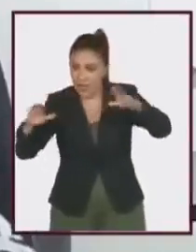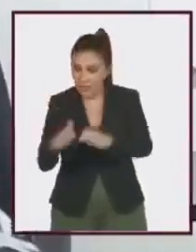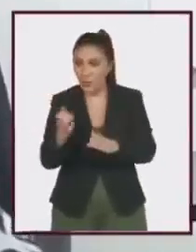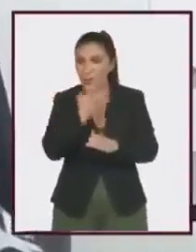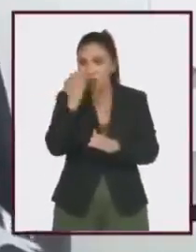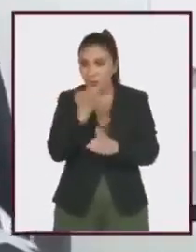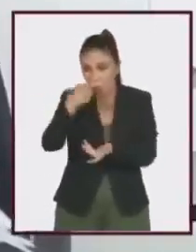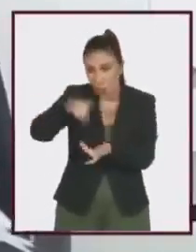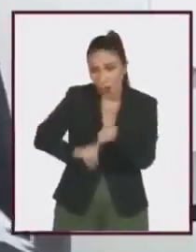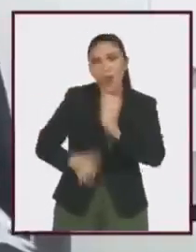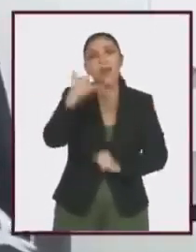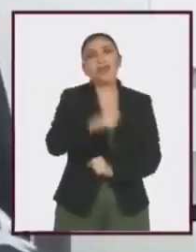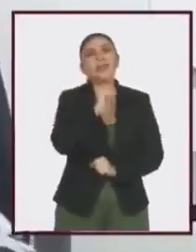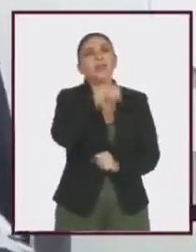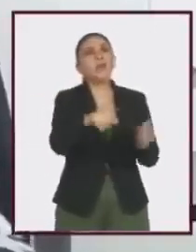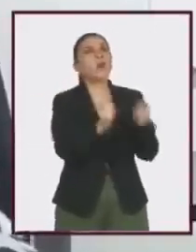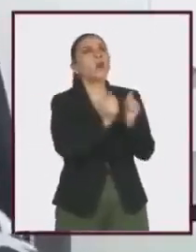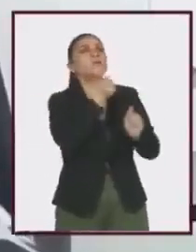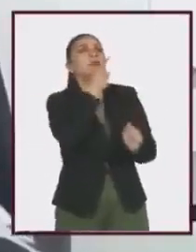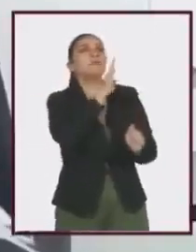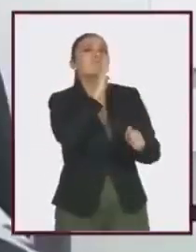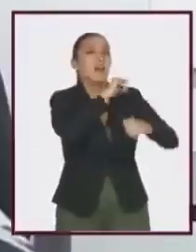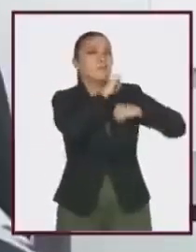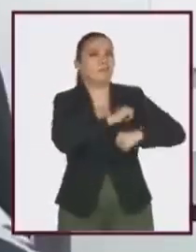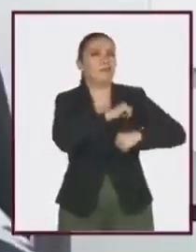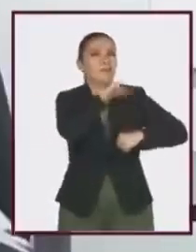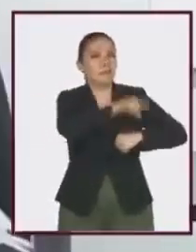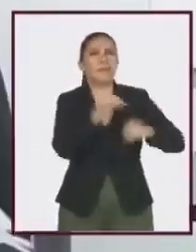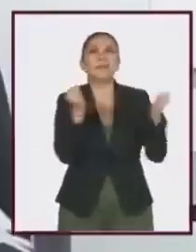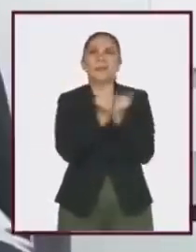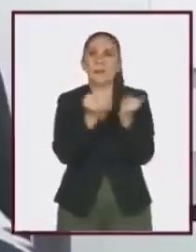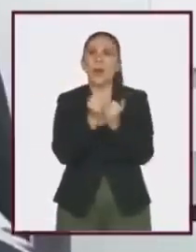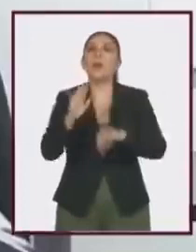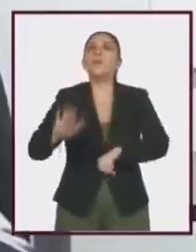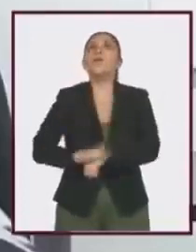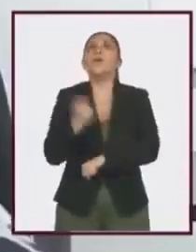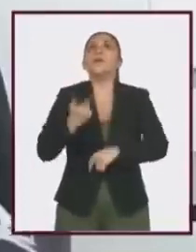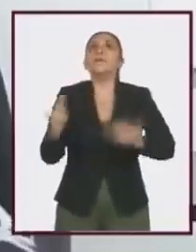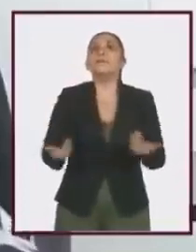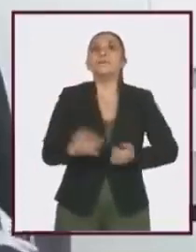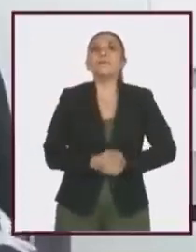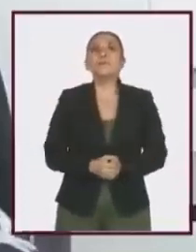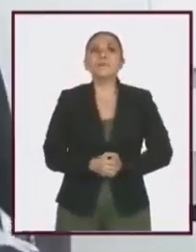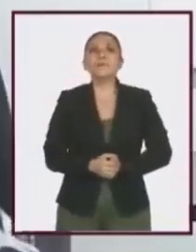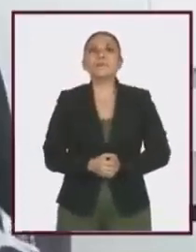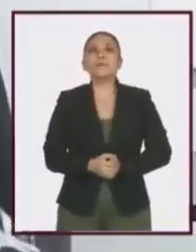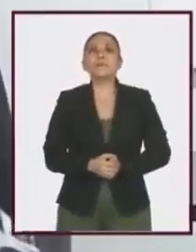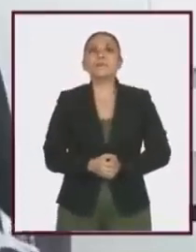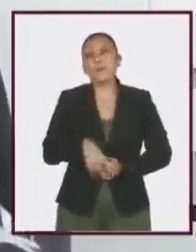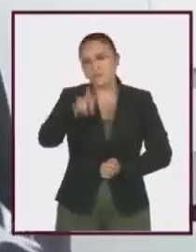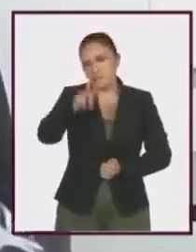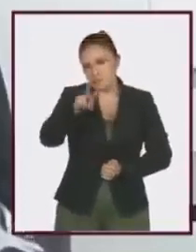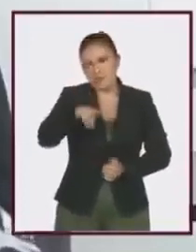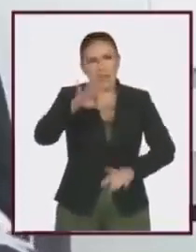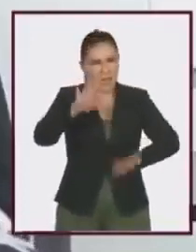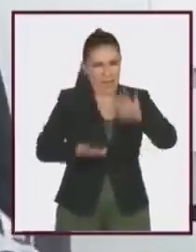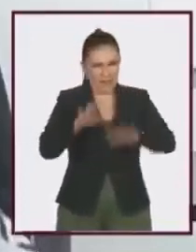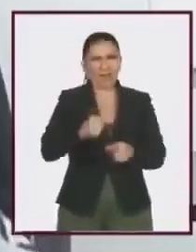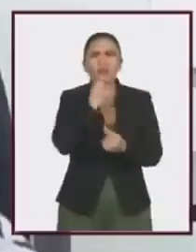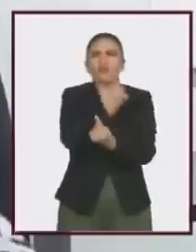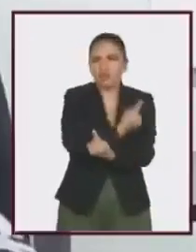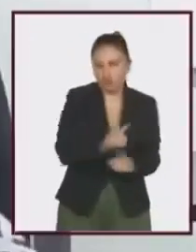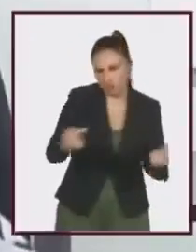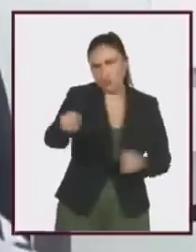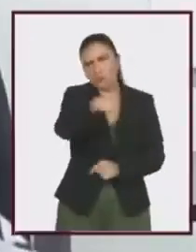trabajo conjunto con los padres de familia, porque a veces las niñas,